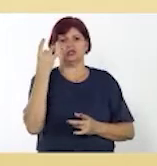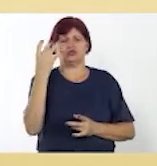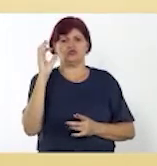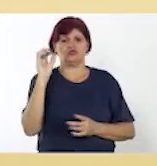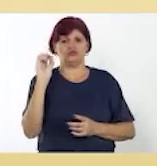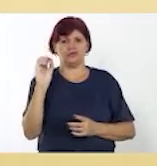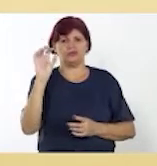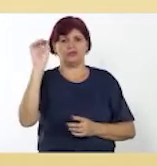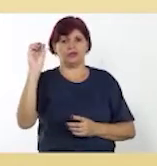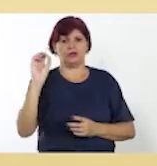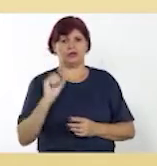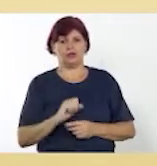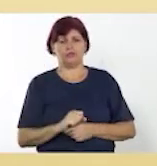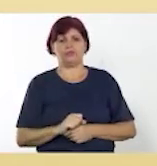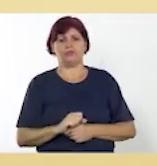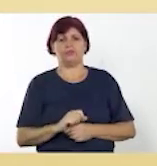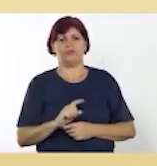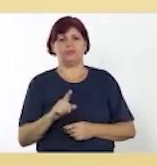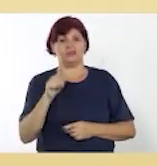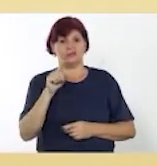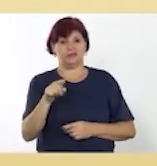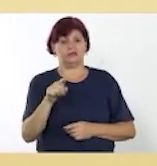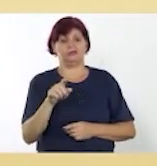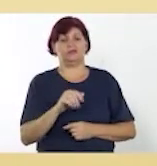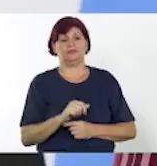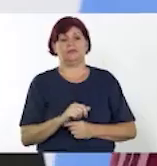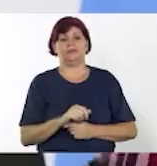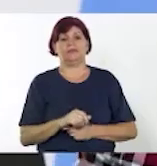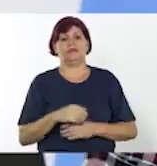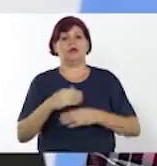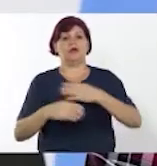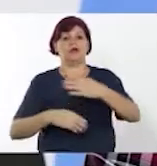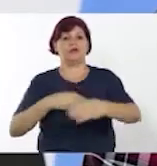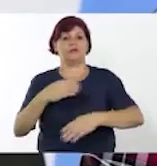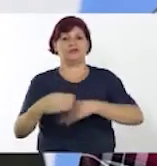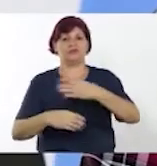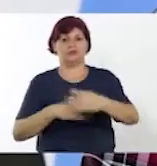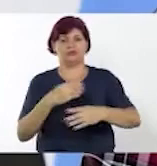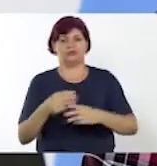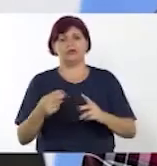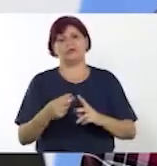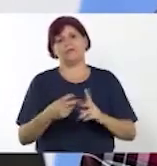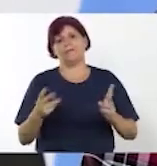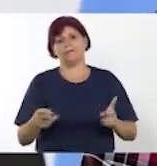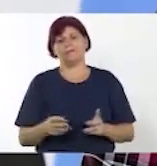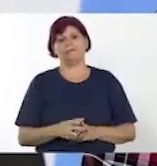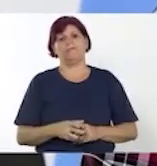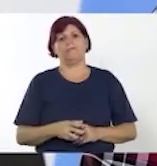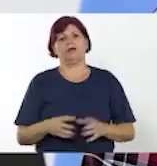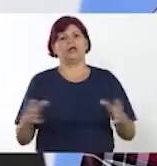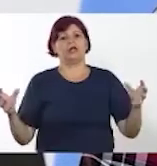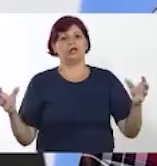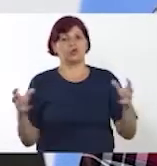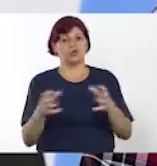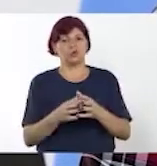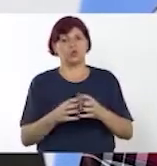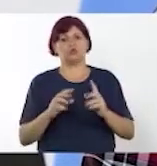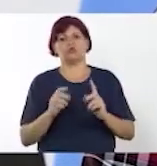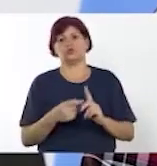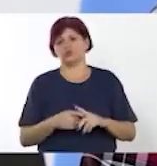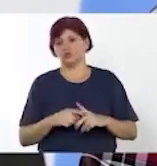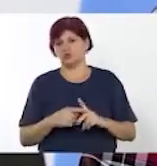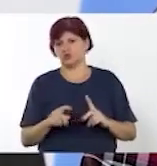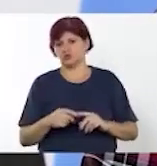180, vale 180 grados. Esa es el procedimiento a seguir para determinar el